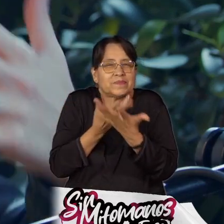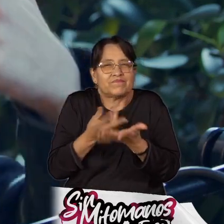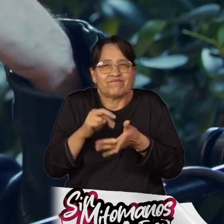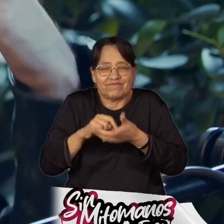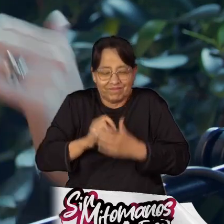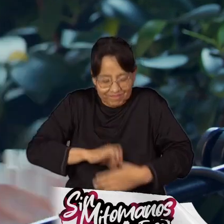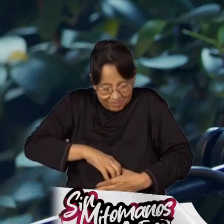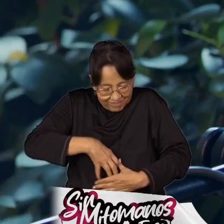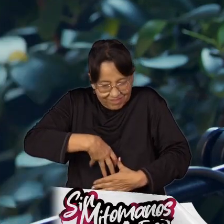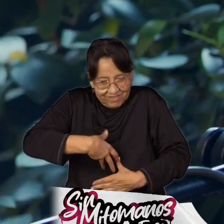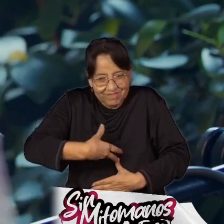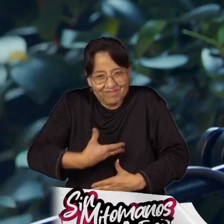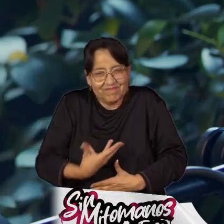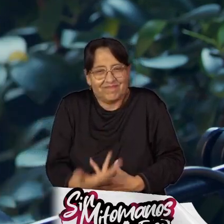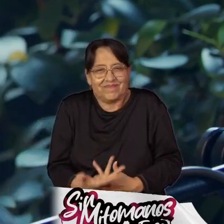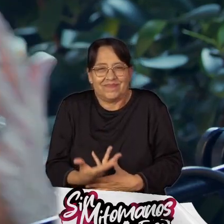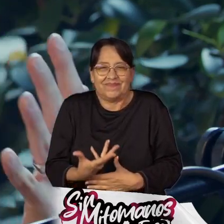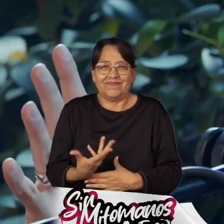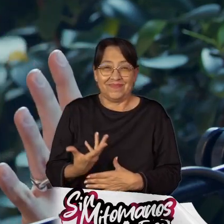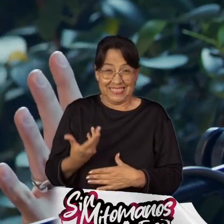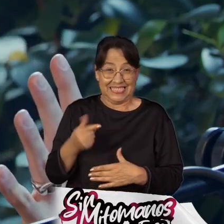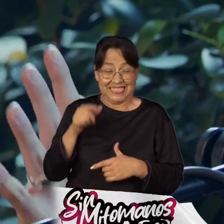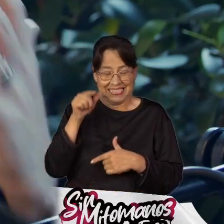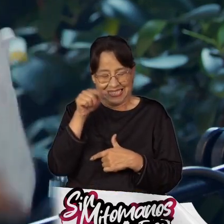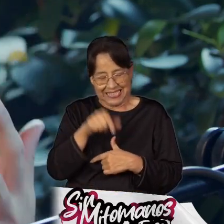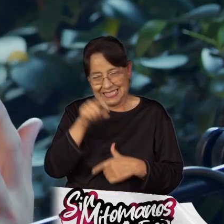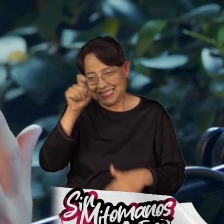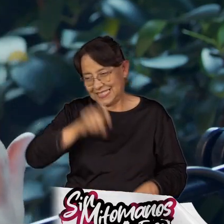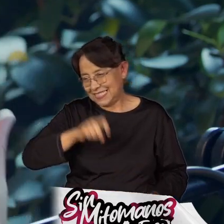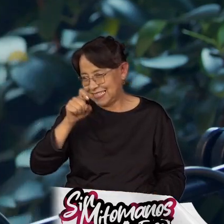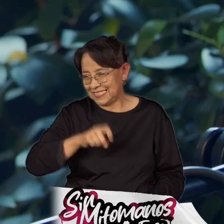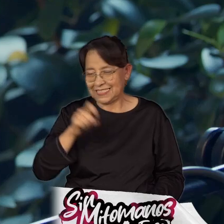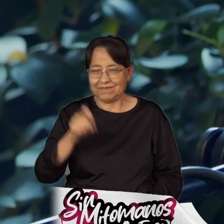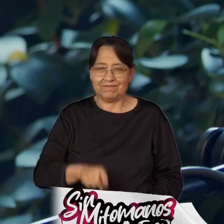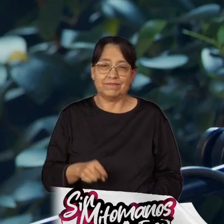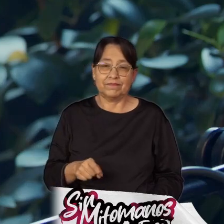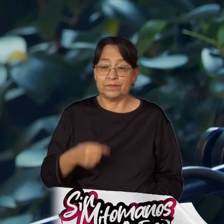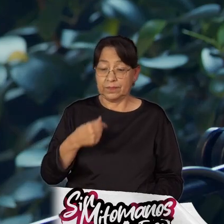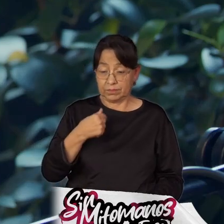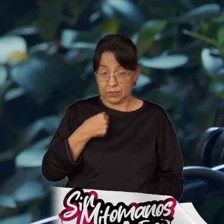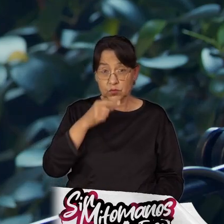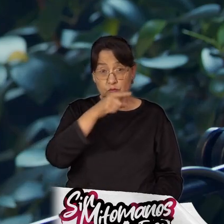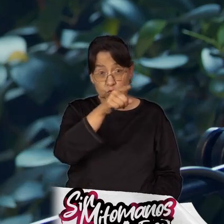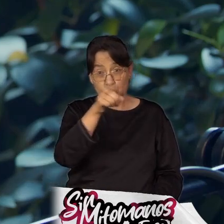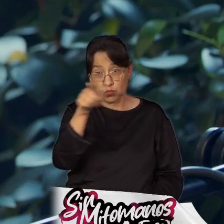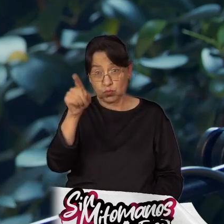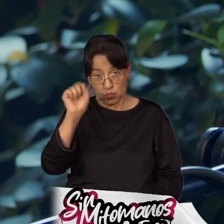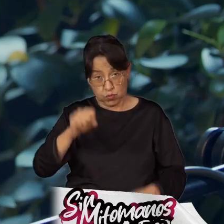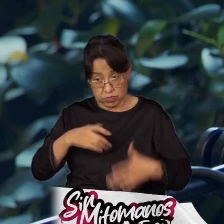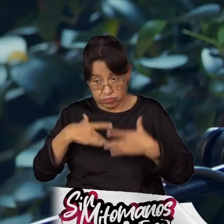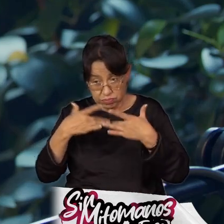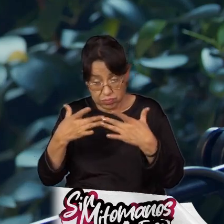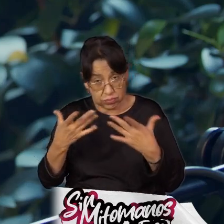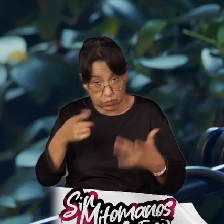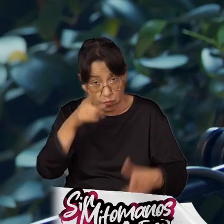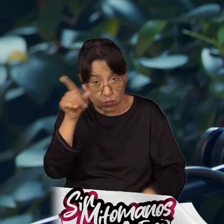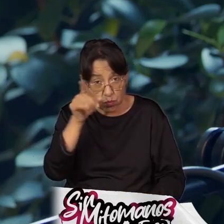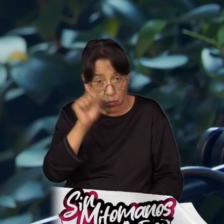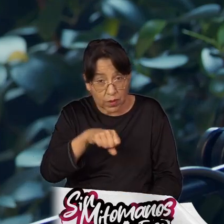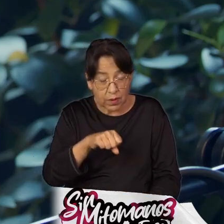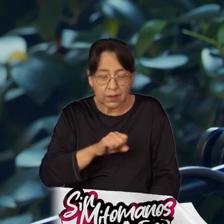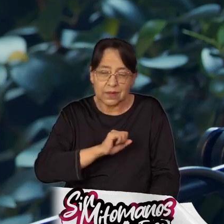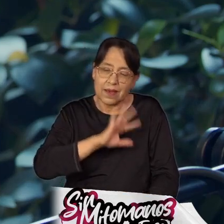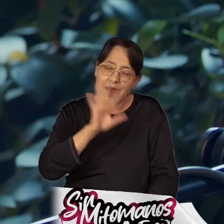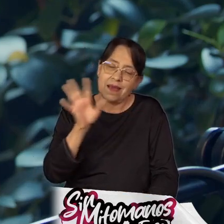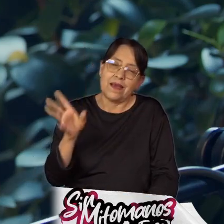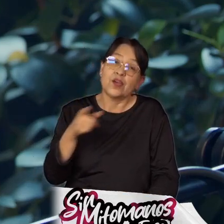lo que se necesita es el fruto del Espíritu en todas sus 9 virtudes. Eso se necesita y eso sí lo puedo dar. La pregunta: ¿lo puedes dar? Claro, lo puedes